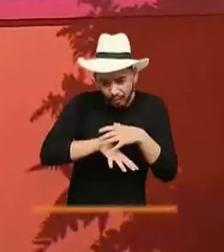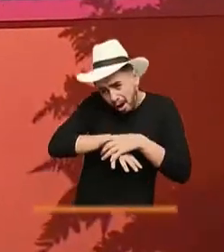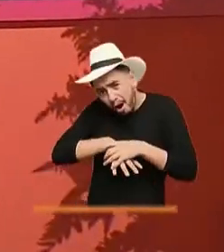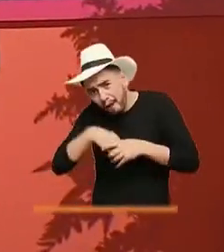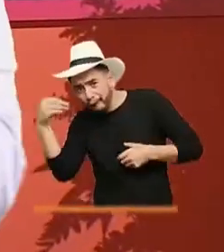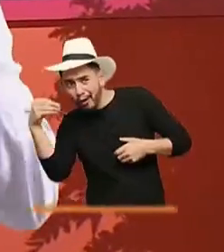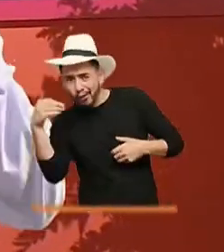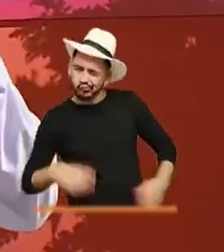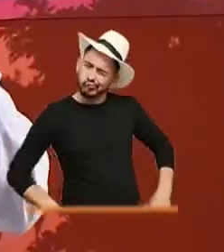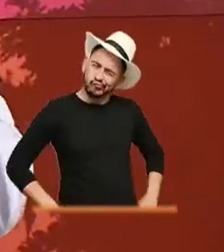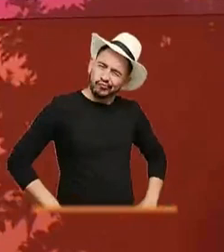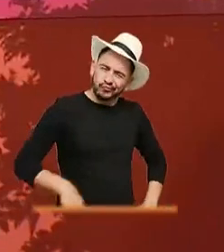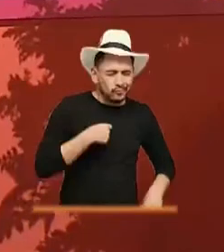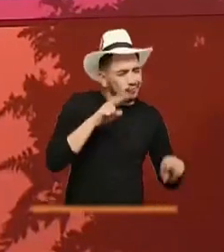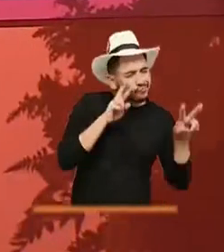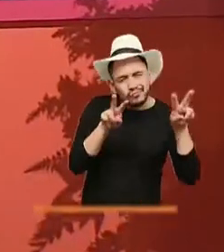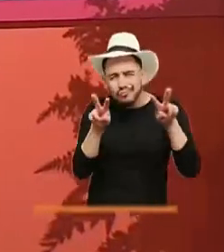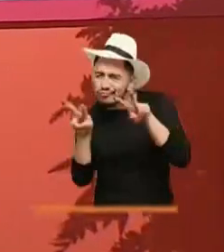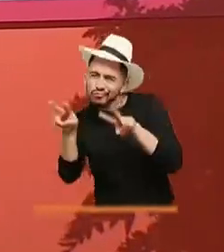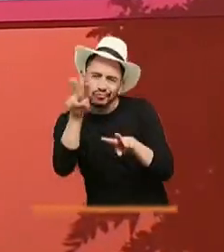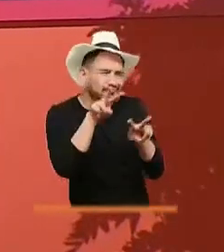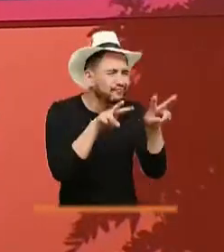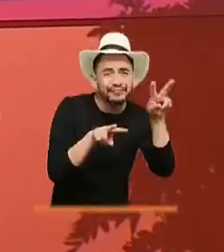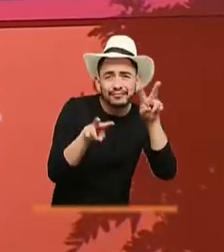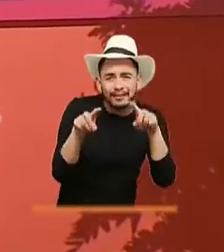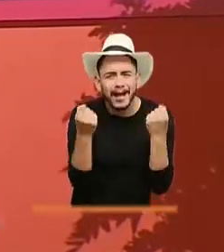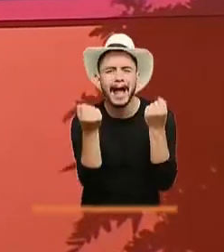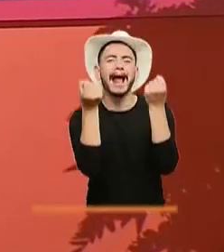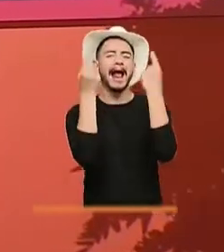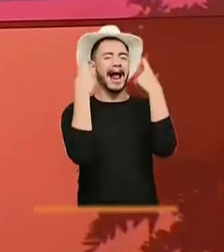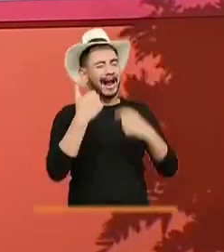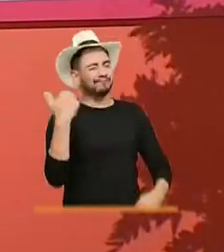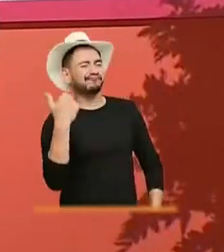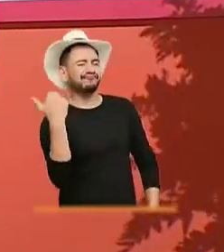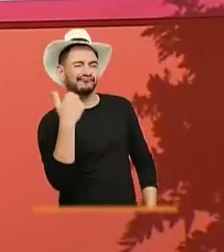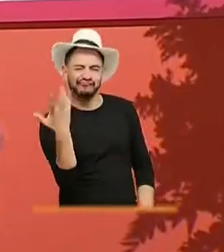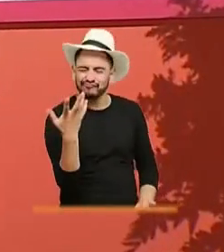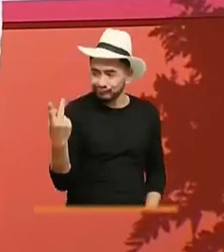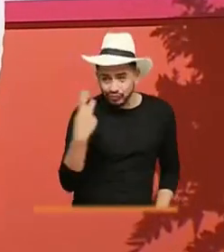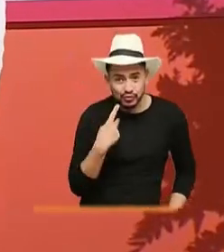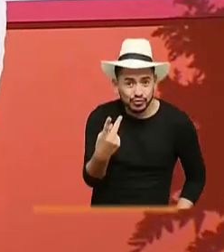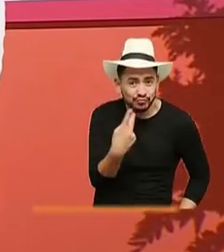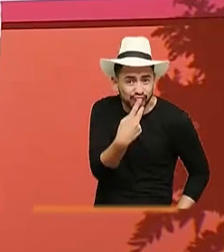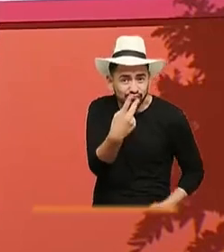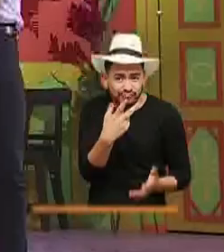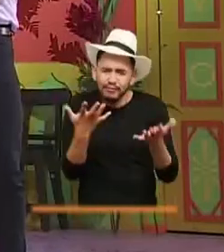viendo estas intenciones, este Cocolizo y yo sí salimos